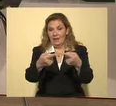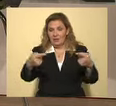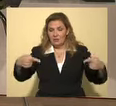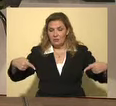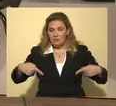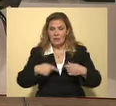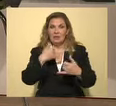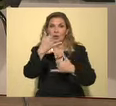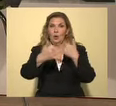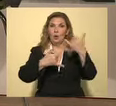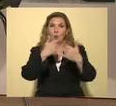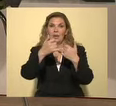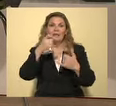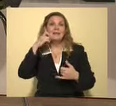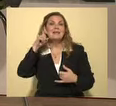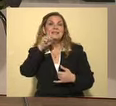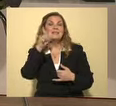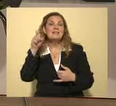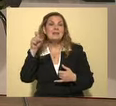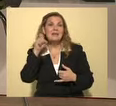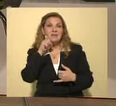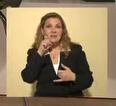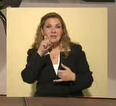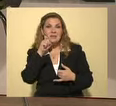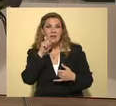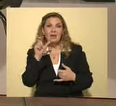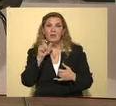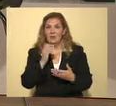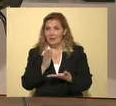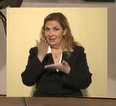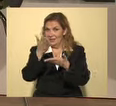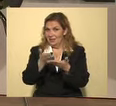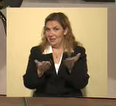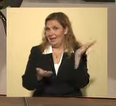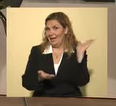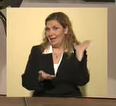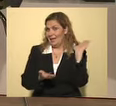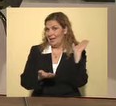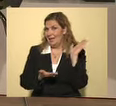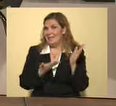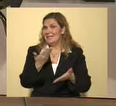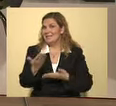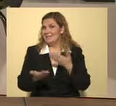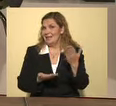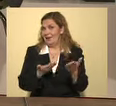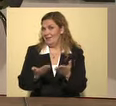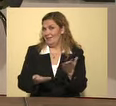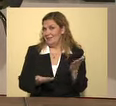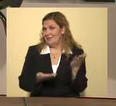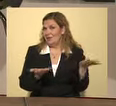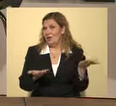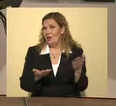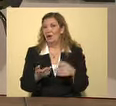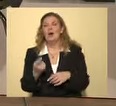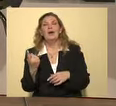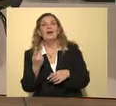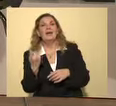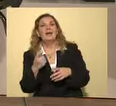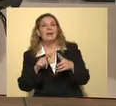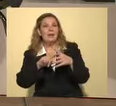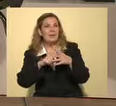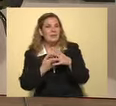sexuales y cuando llegues al momento del evento le dices servicio a la habitación, ¿con qué quiere empezar? Y le dices, ¡ay, imagínate!